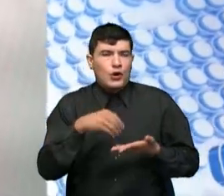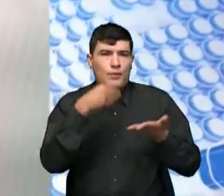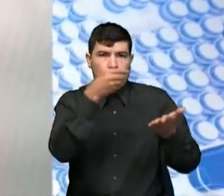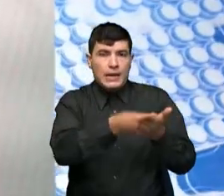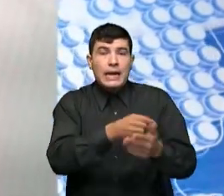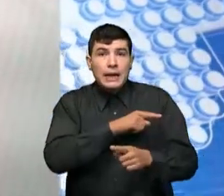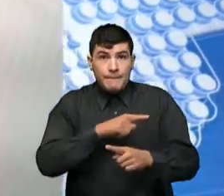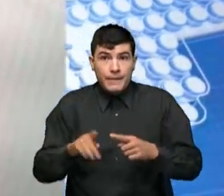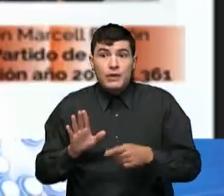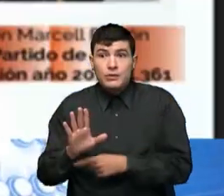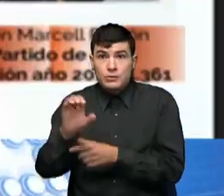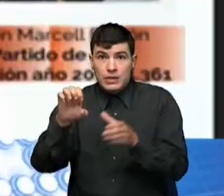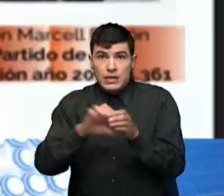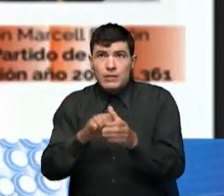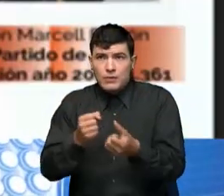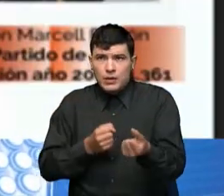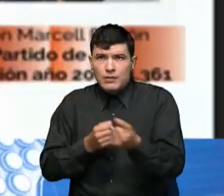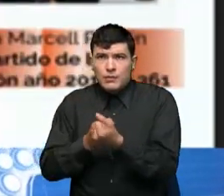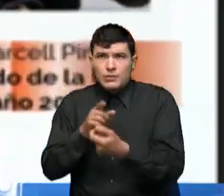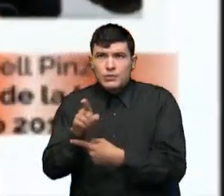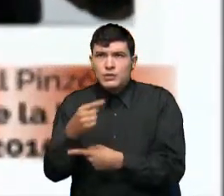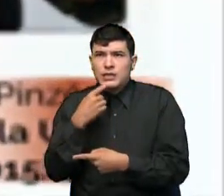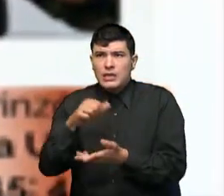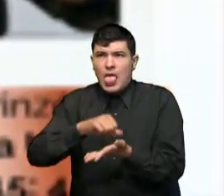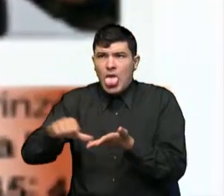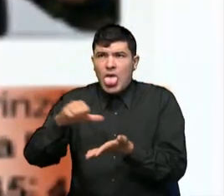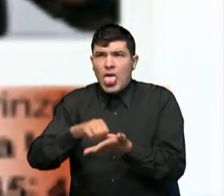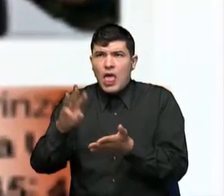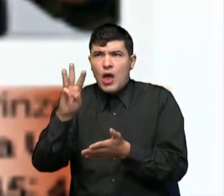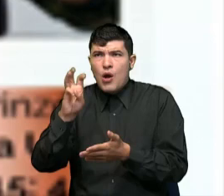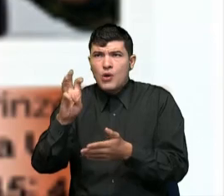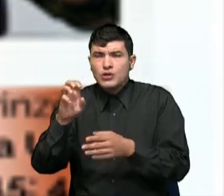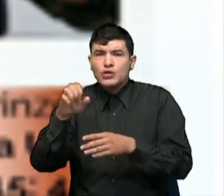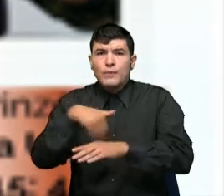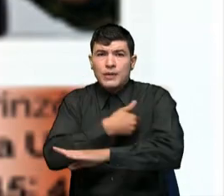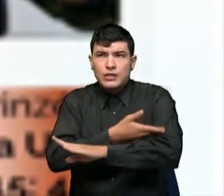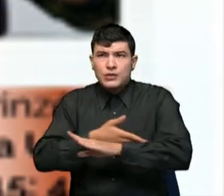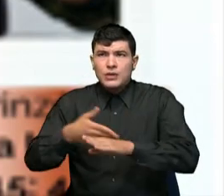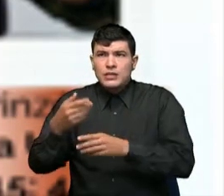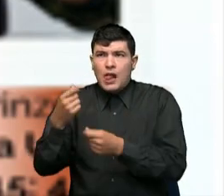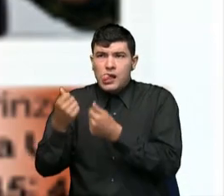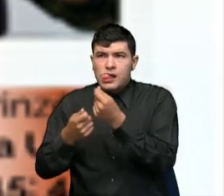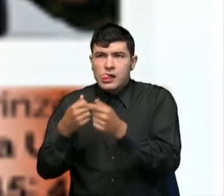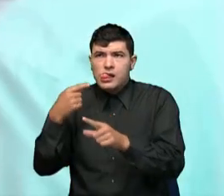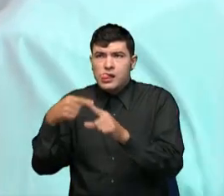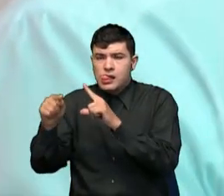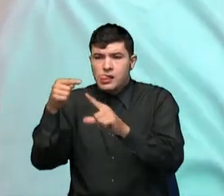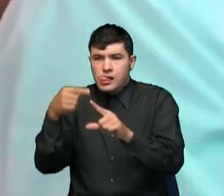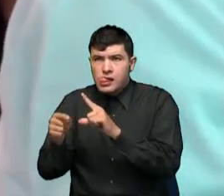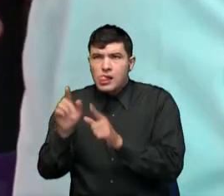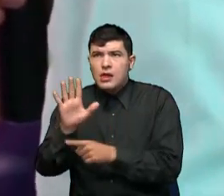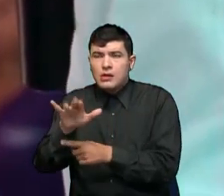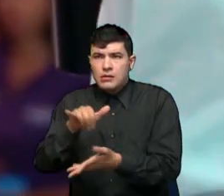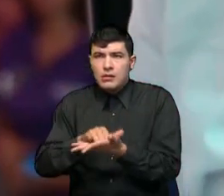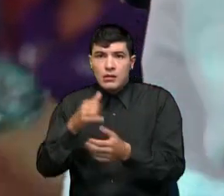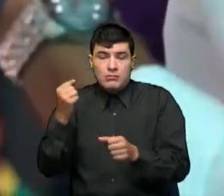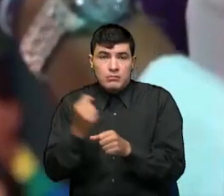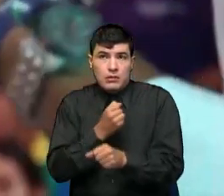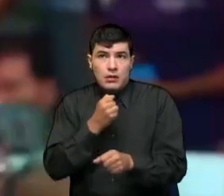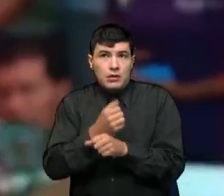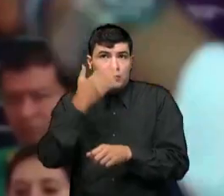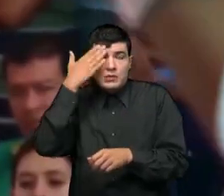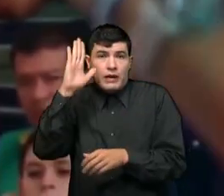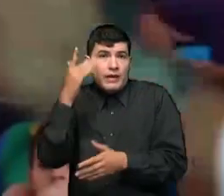embargo, su equipo de apoyo, el cual le cuesta al municipio 8 millones de pesos, sí estuvo recibiendo el dinero de sus honorarios por labores que aún